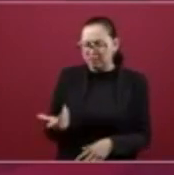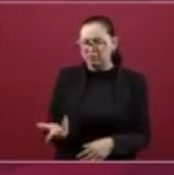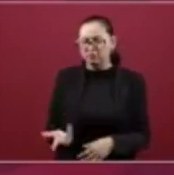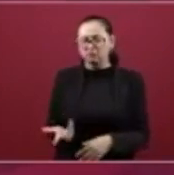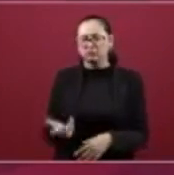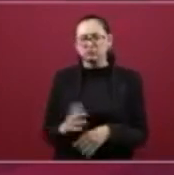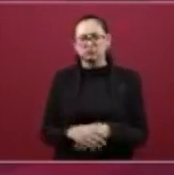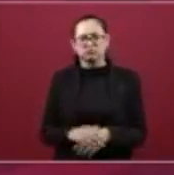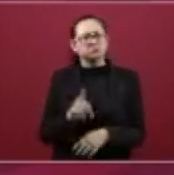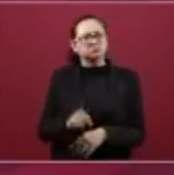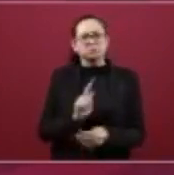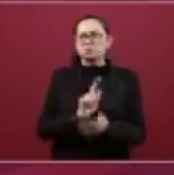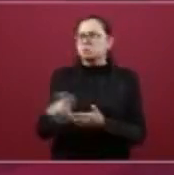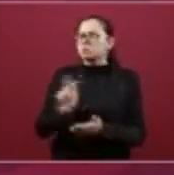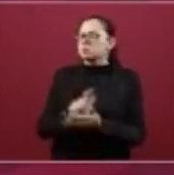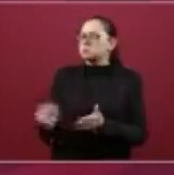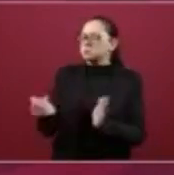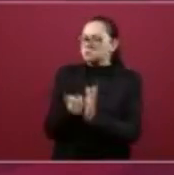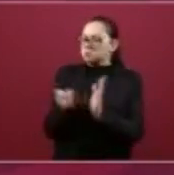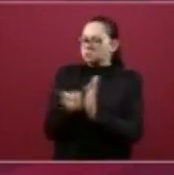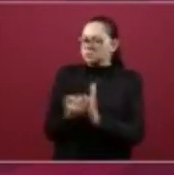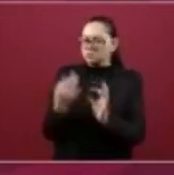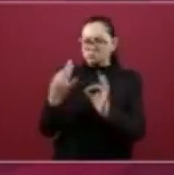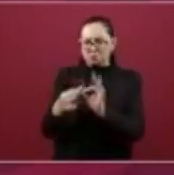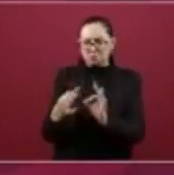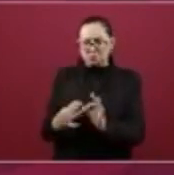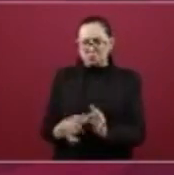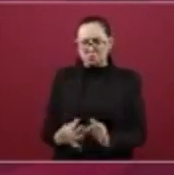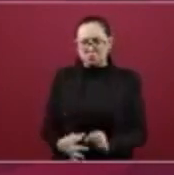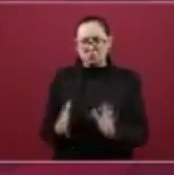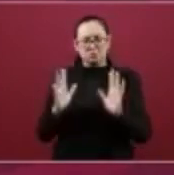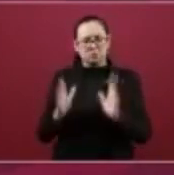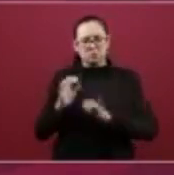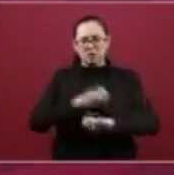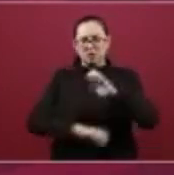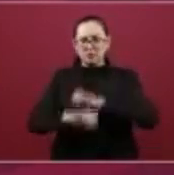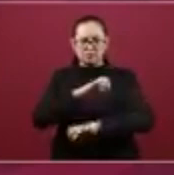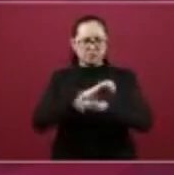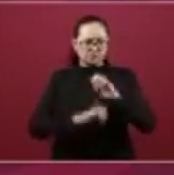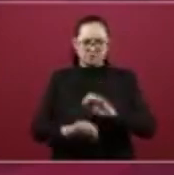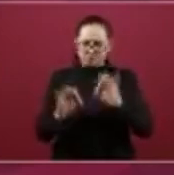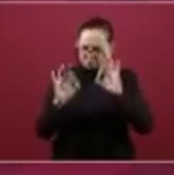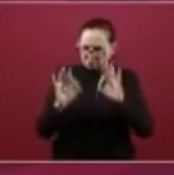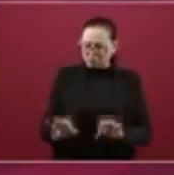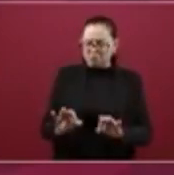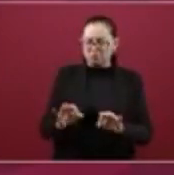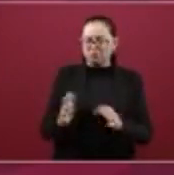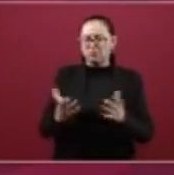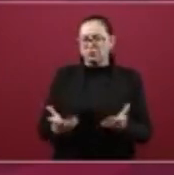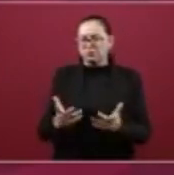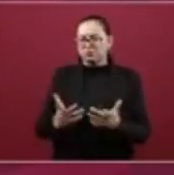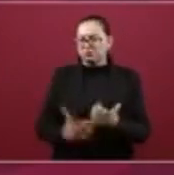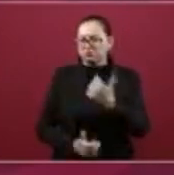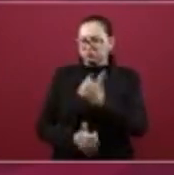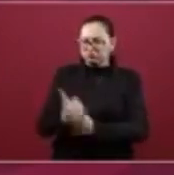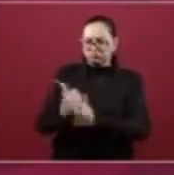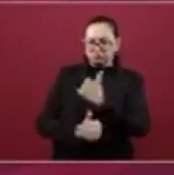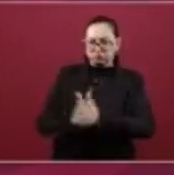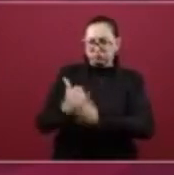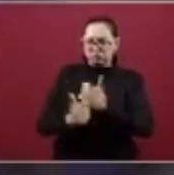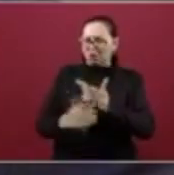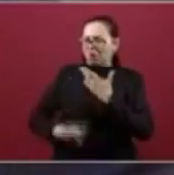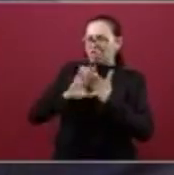porque ellos pagan sus impuestos, son empresas establecidas y que es una competencia